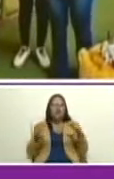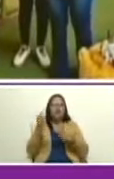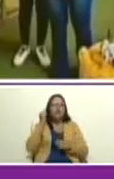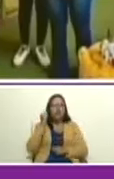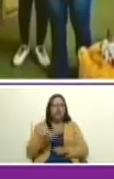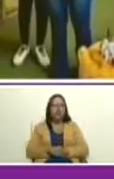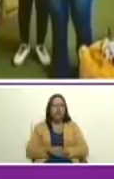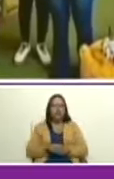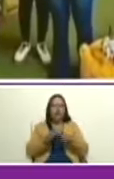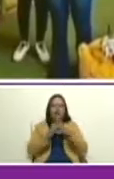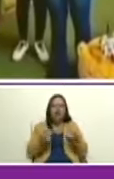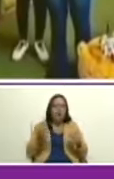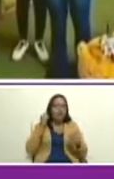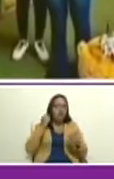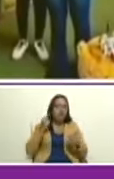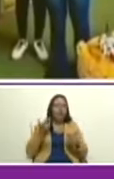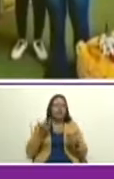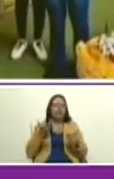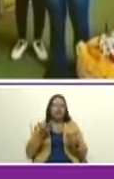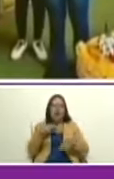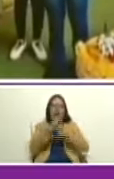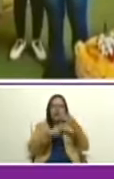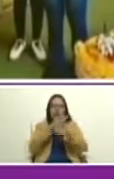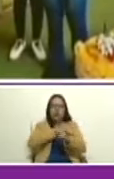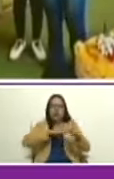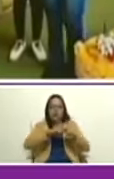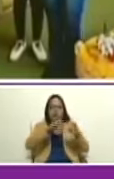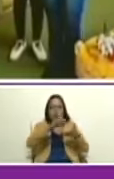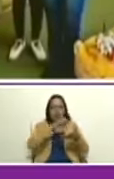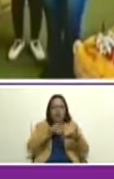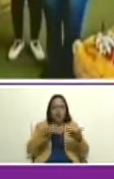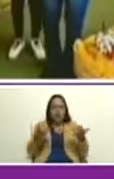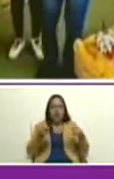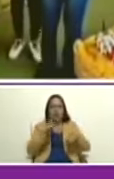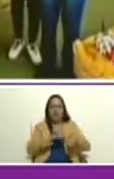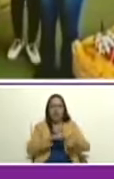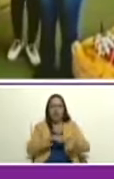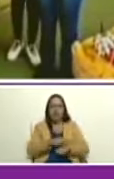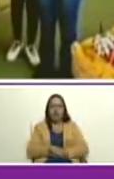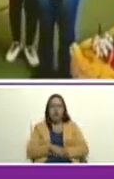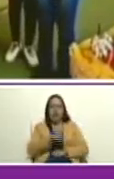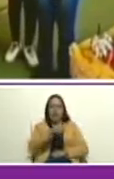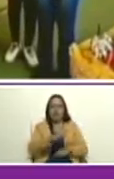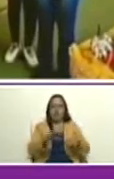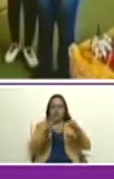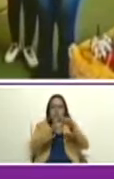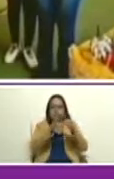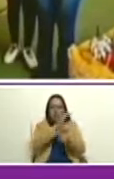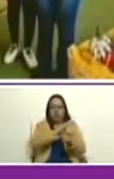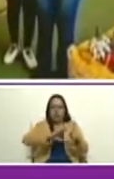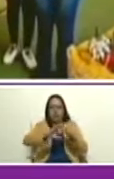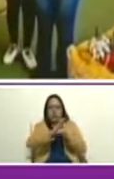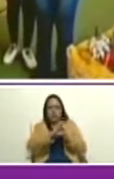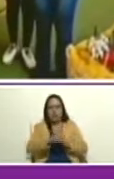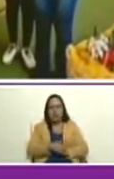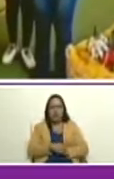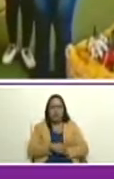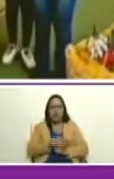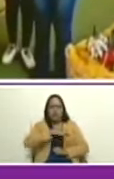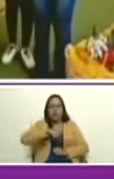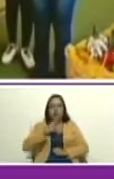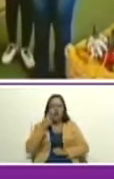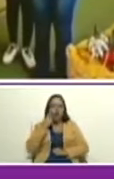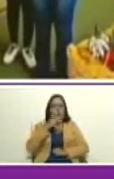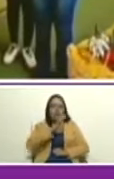a todas esas artesanas. Es la hora. Fíjate, aquí se vincula la cultura, nuestras